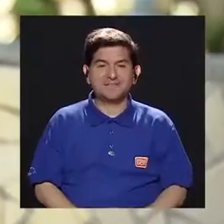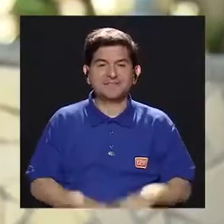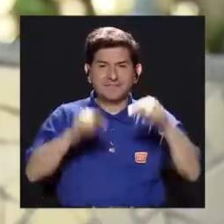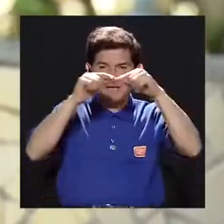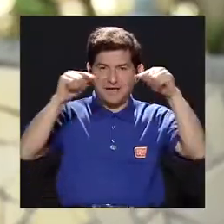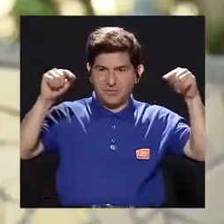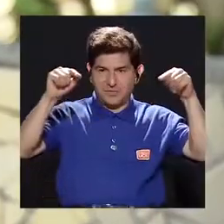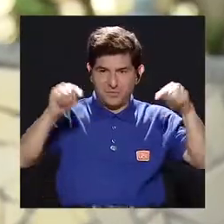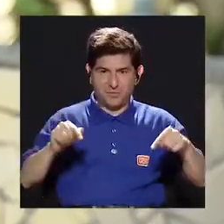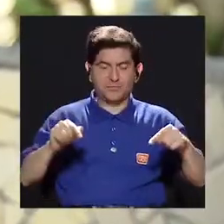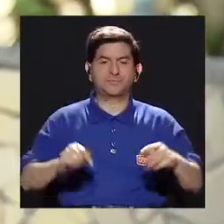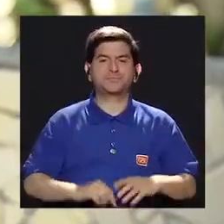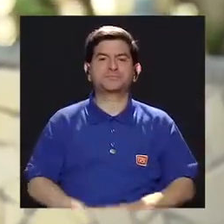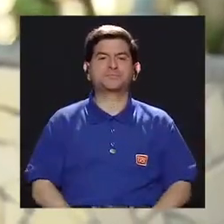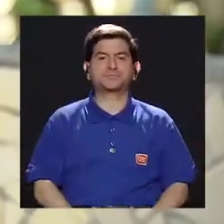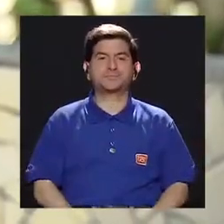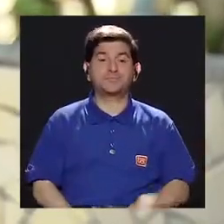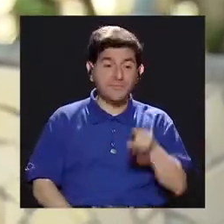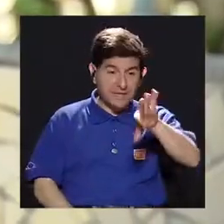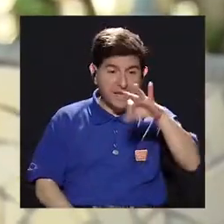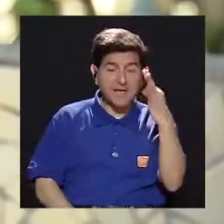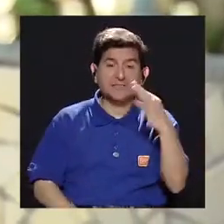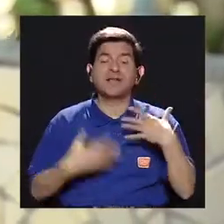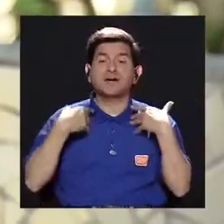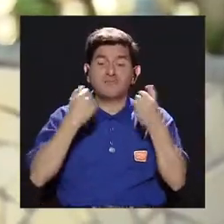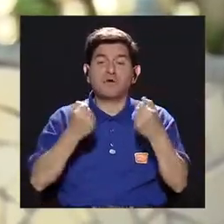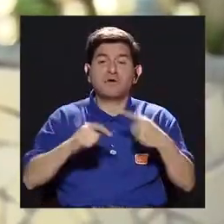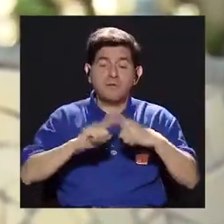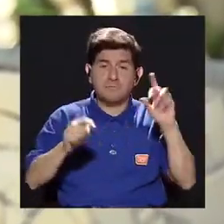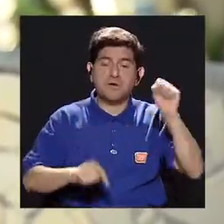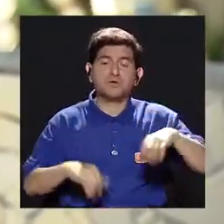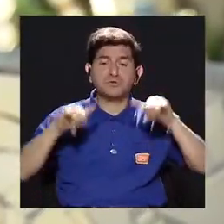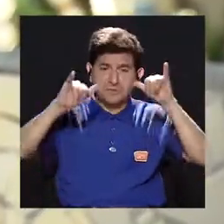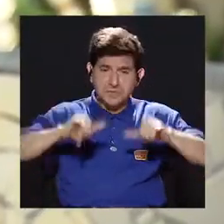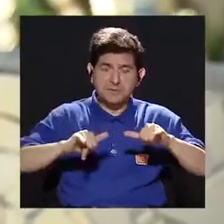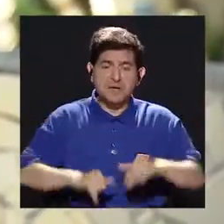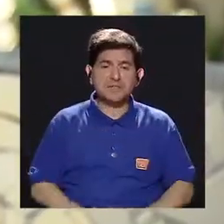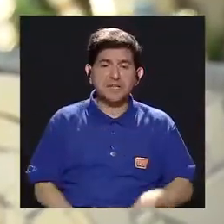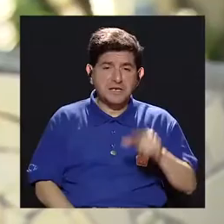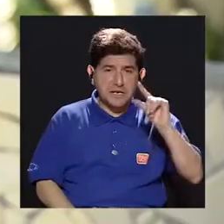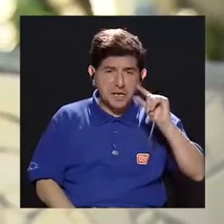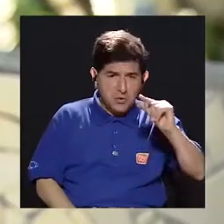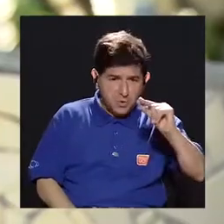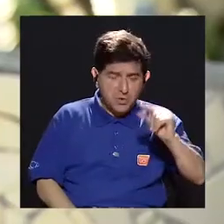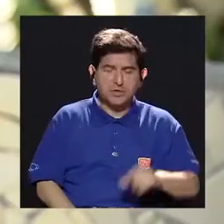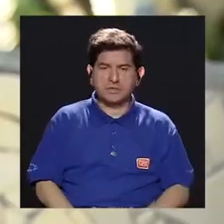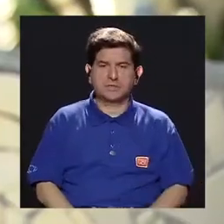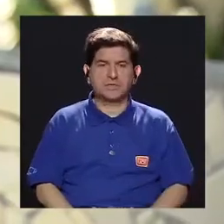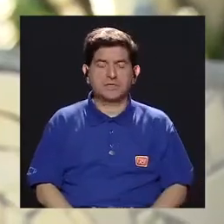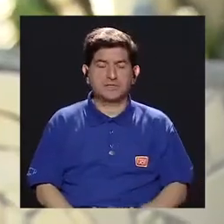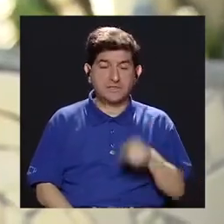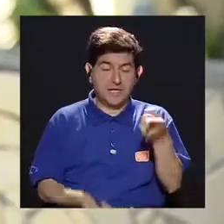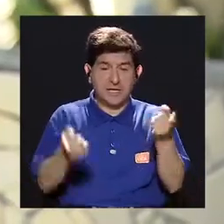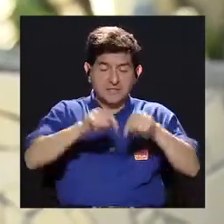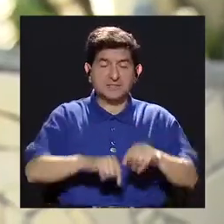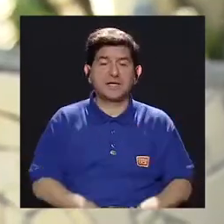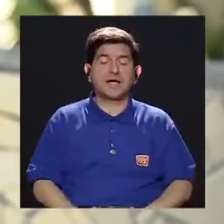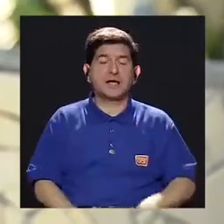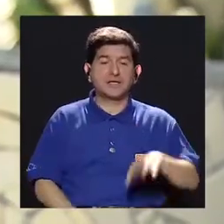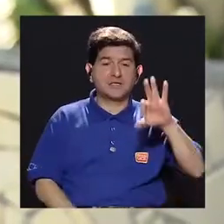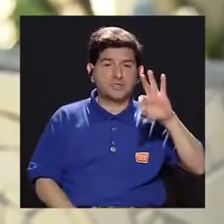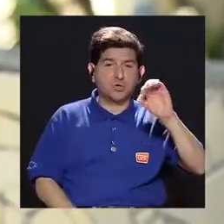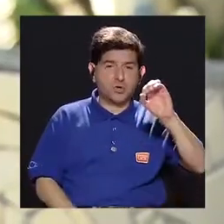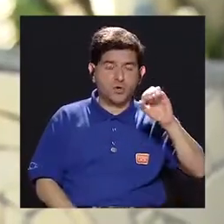van con un ángulo de 90 grados. Esa es la forma más sana, pero sí mantenerlas cortas. O sea, no largas, pero en un ángulo de 90